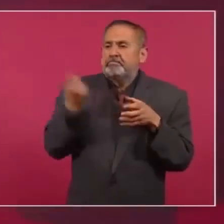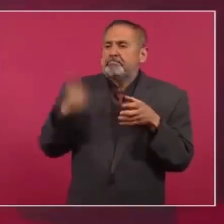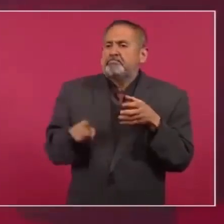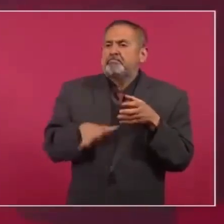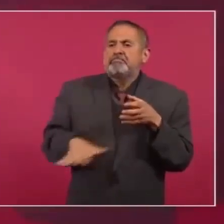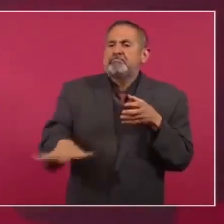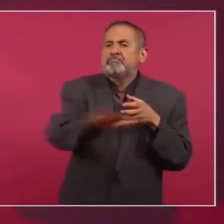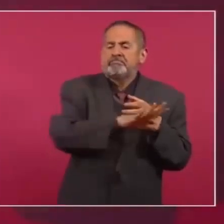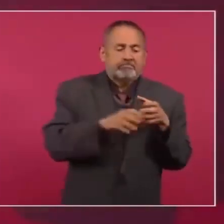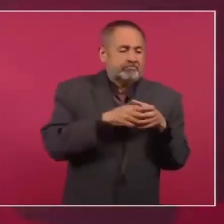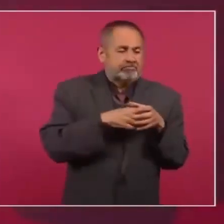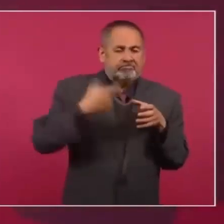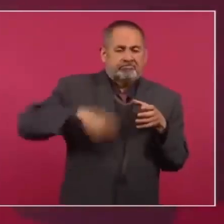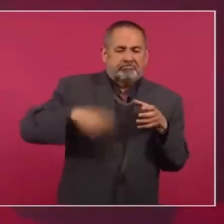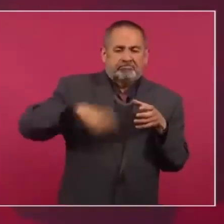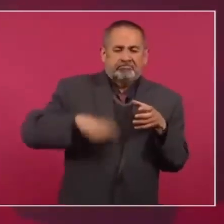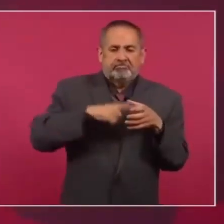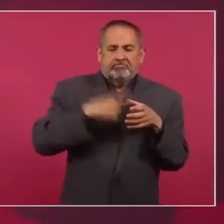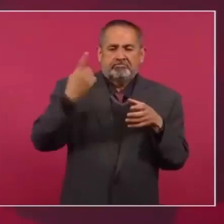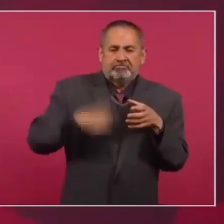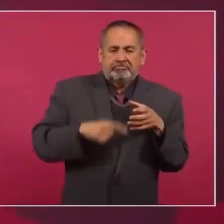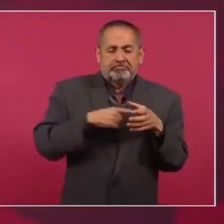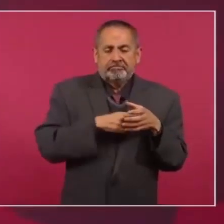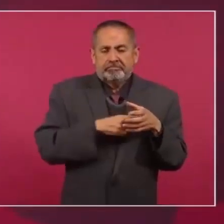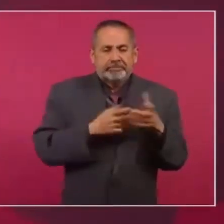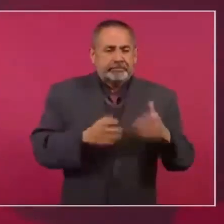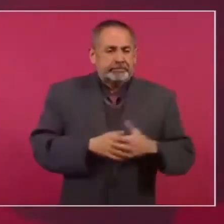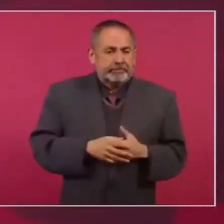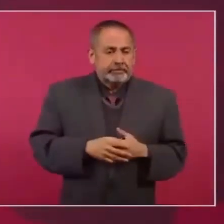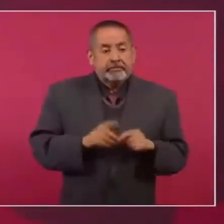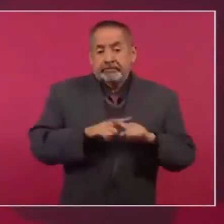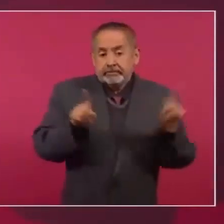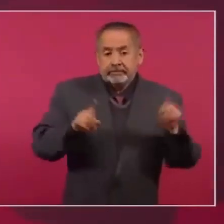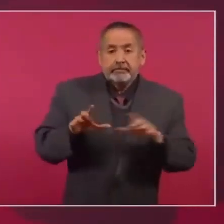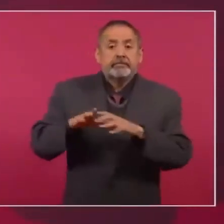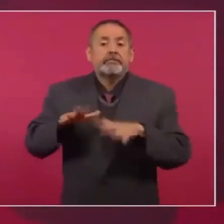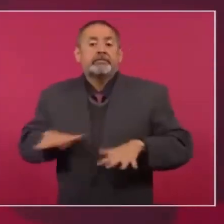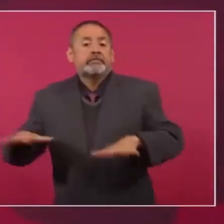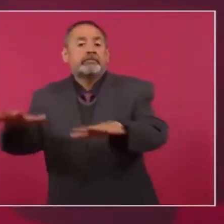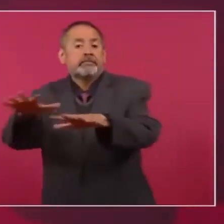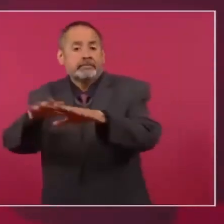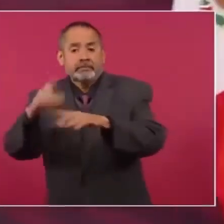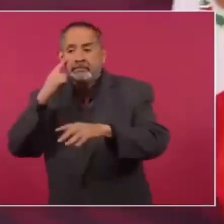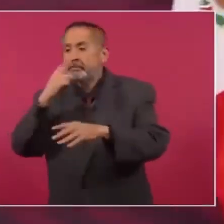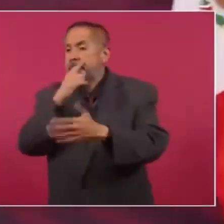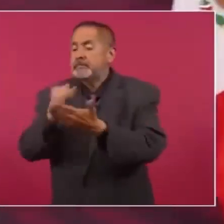es el poder de los ricos. La democracia es el poder del pueblo.